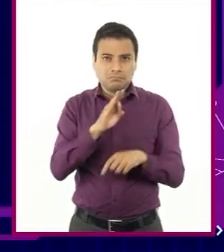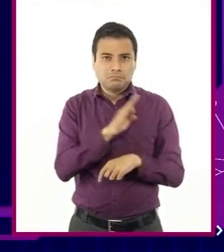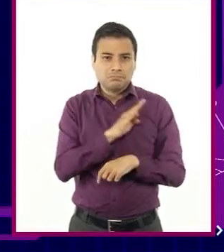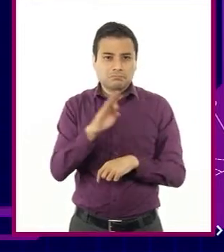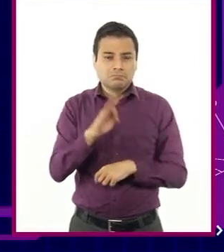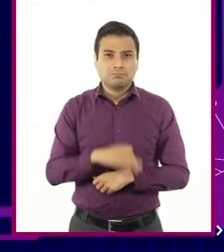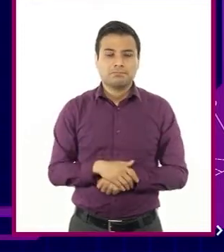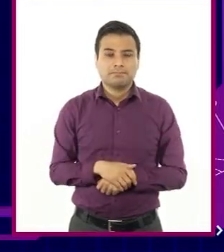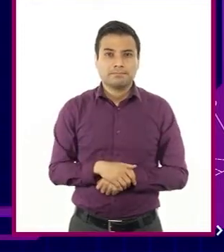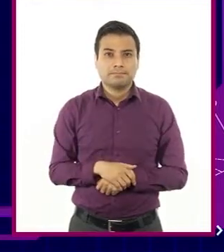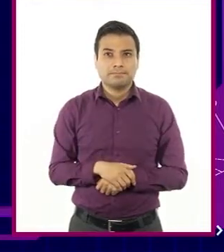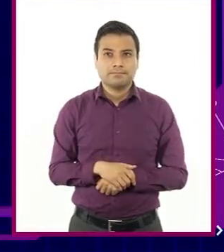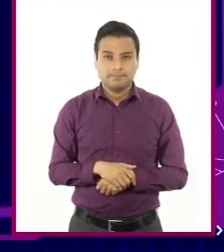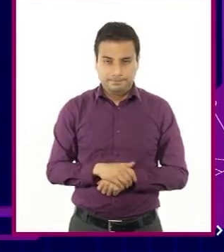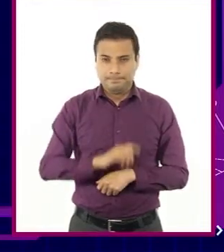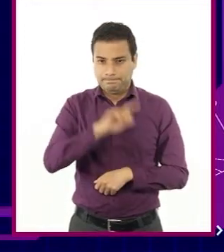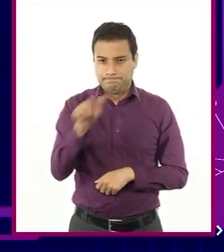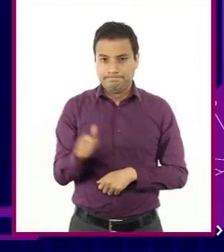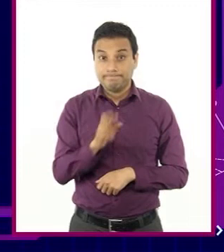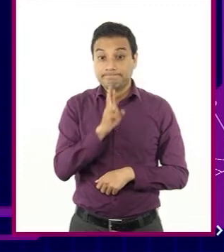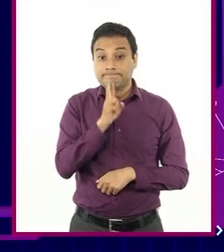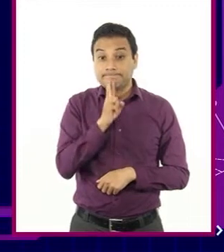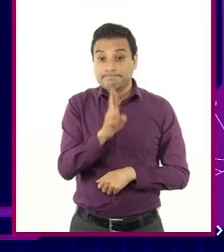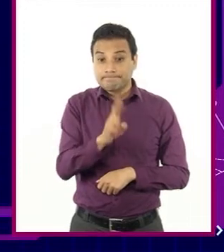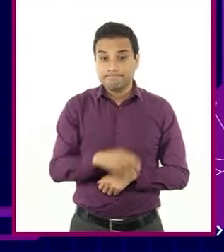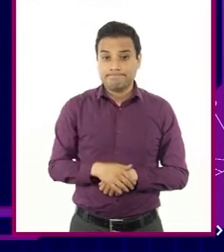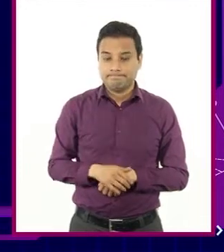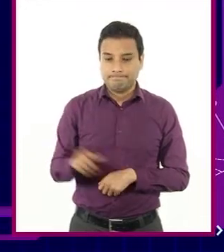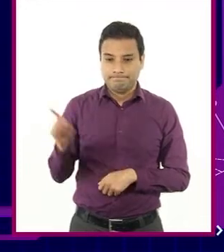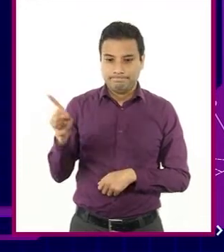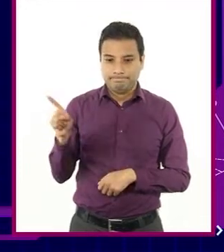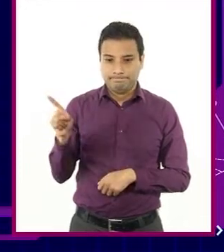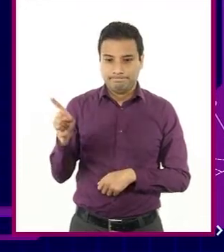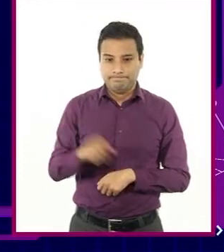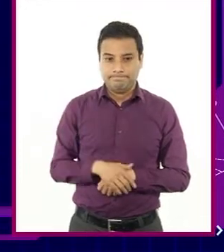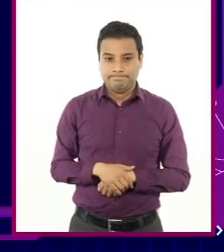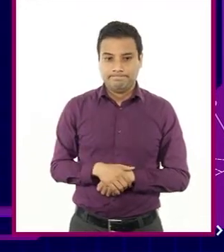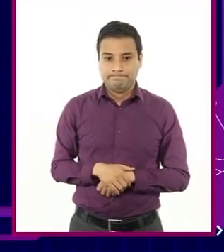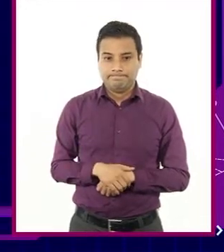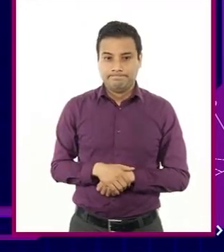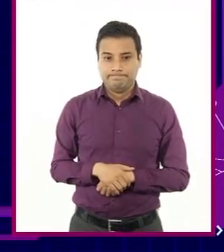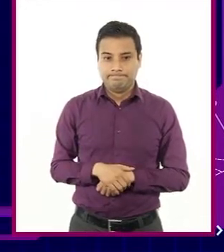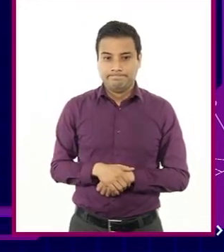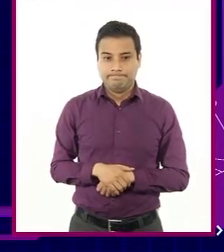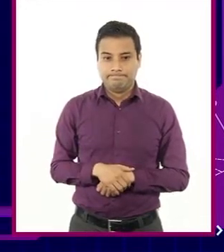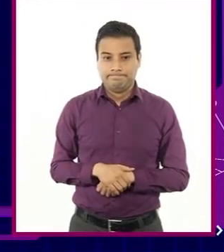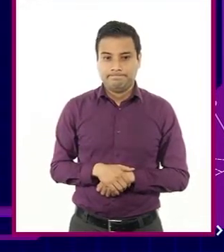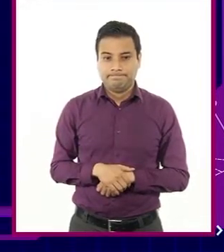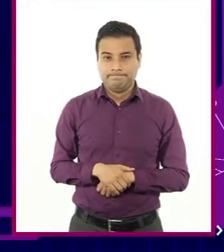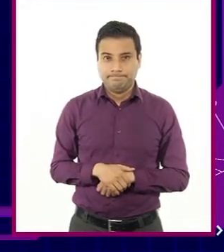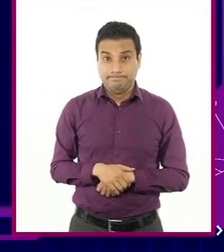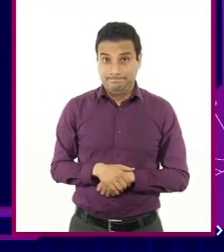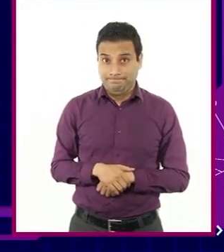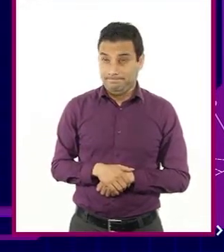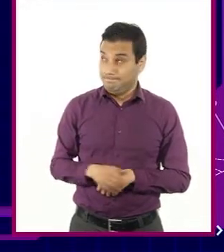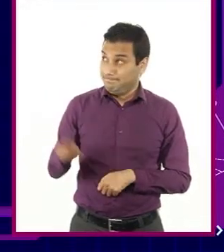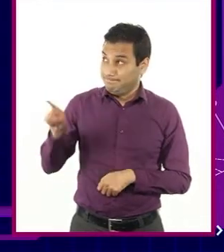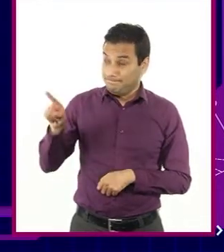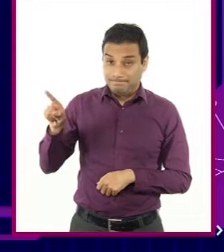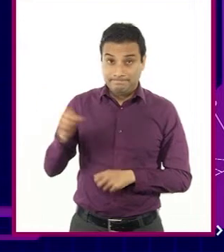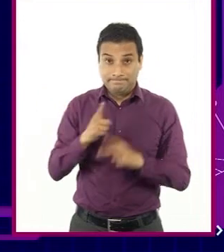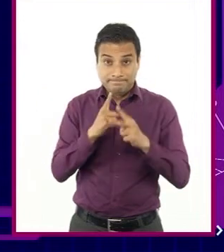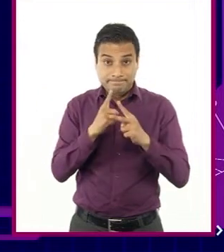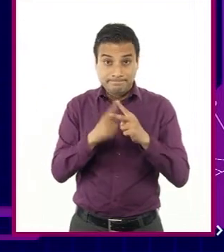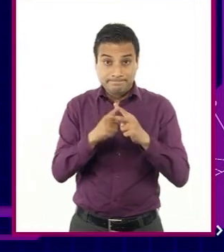denominador. Resolvemos 384,000 por una milla entre